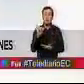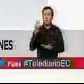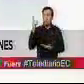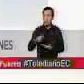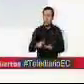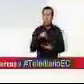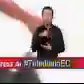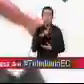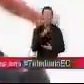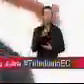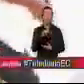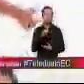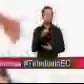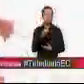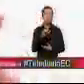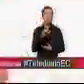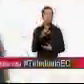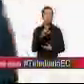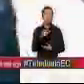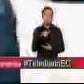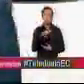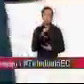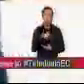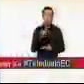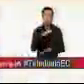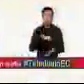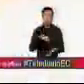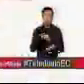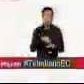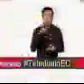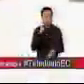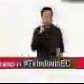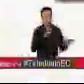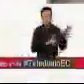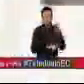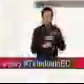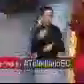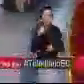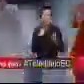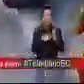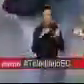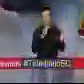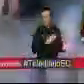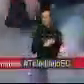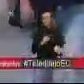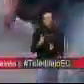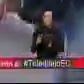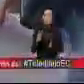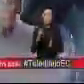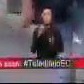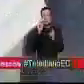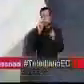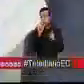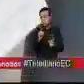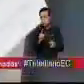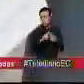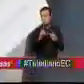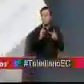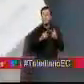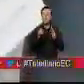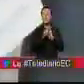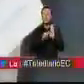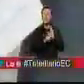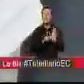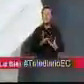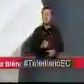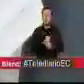Puerto López en Manabí. El piloto tiene el objetivo de evaluar parámetros como logística, consistencia del cuestionario y protocolos